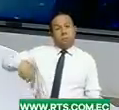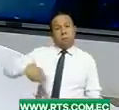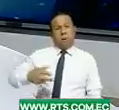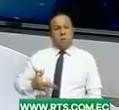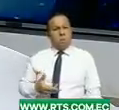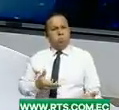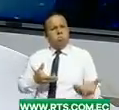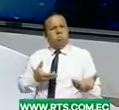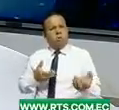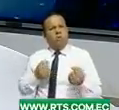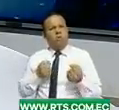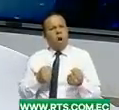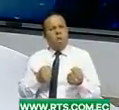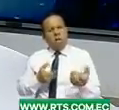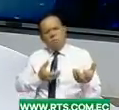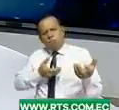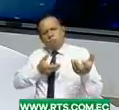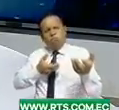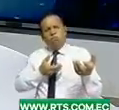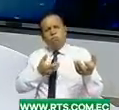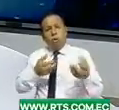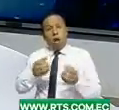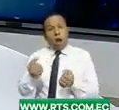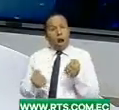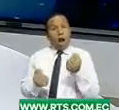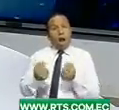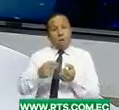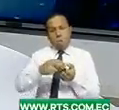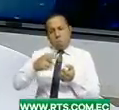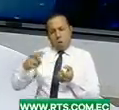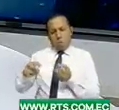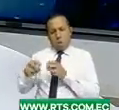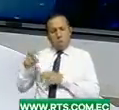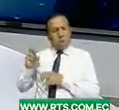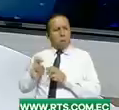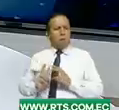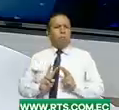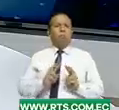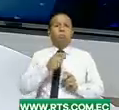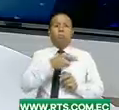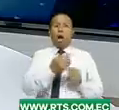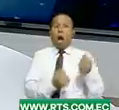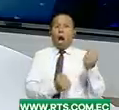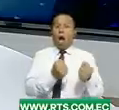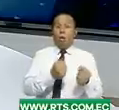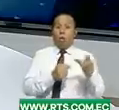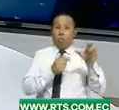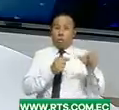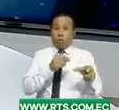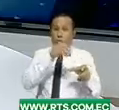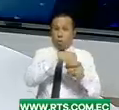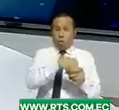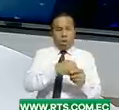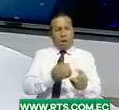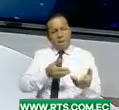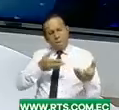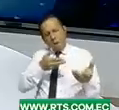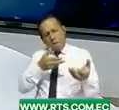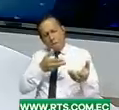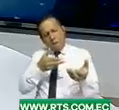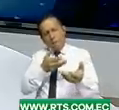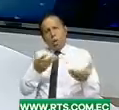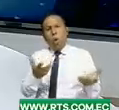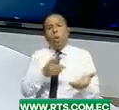fusiles se bajaron de una camioneta y acribillaron al conductor de un vehículo en Lago Agrio, provincia de Sucumbíos. La víctima